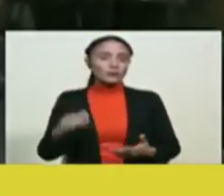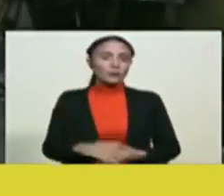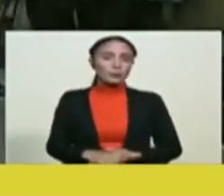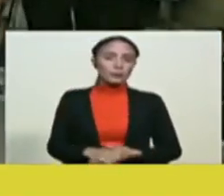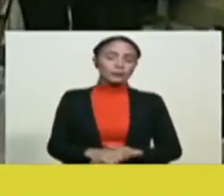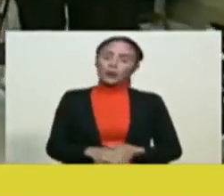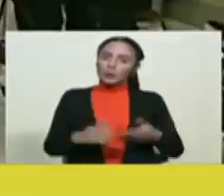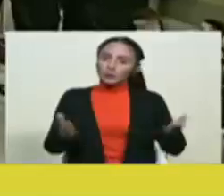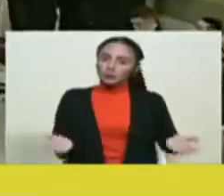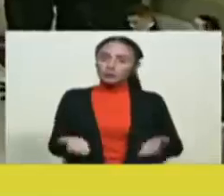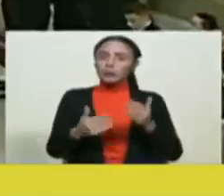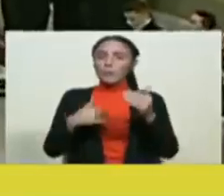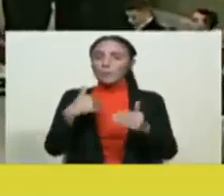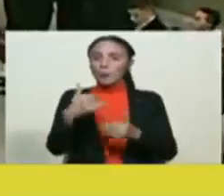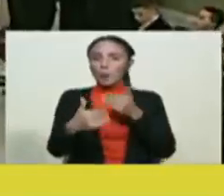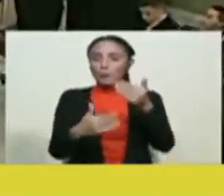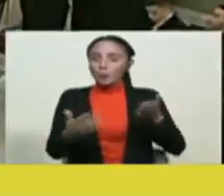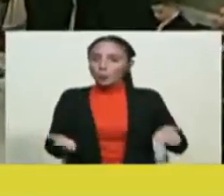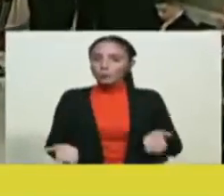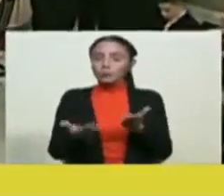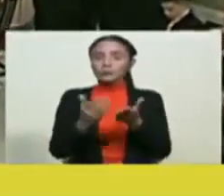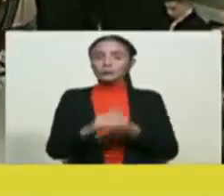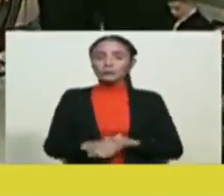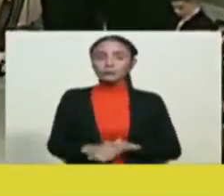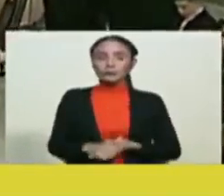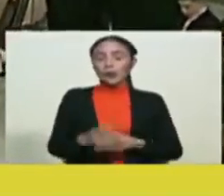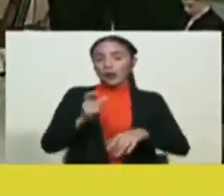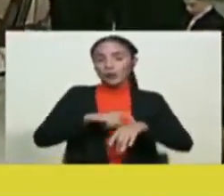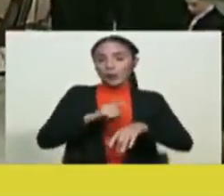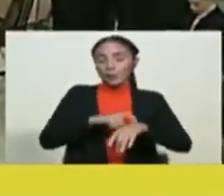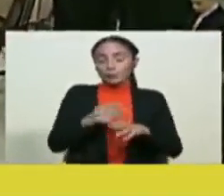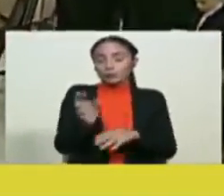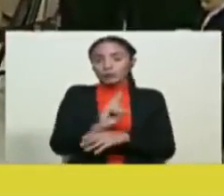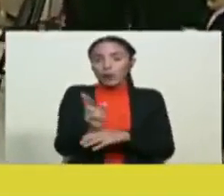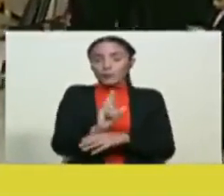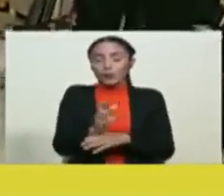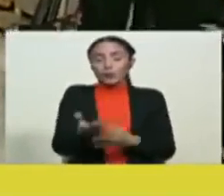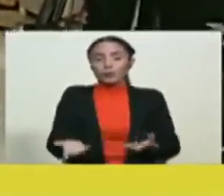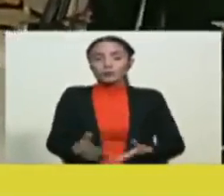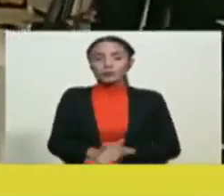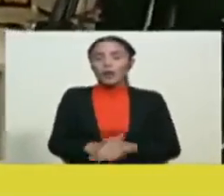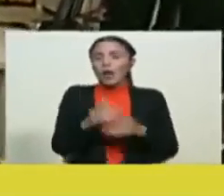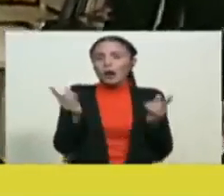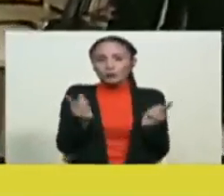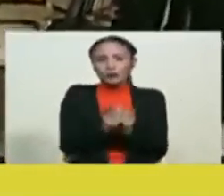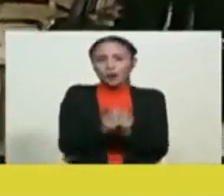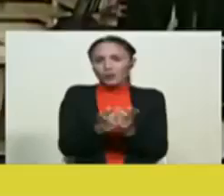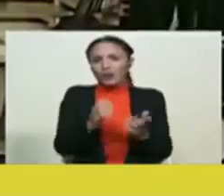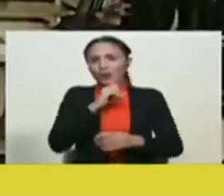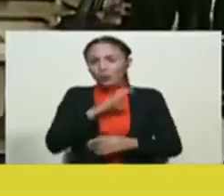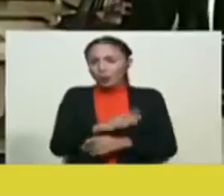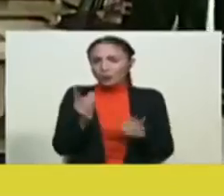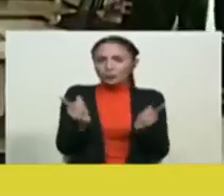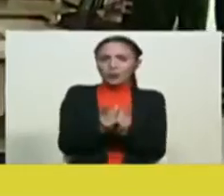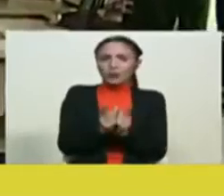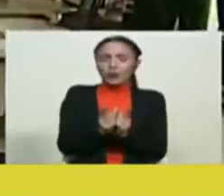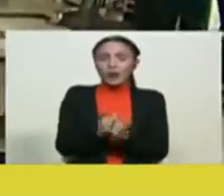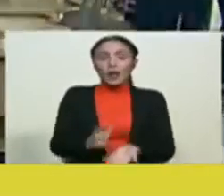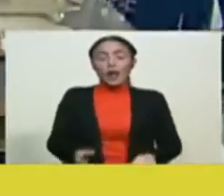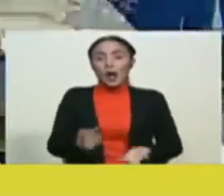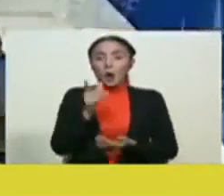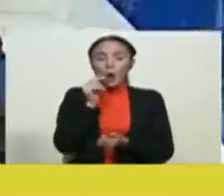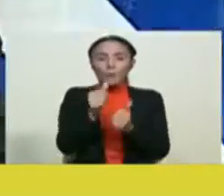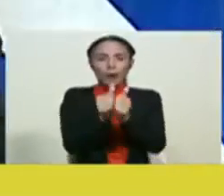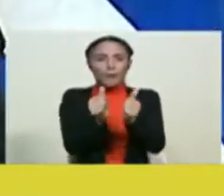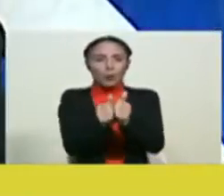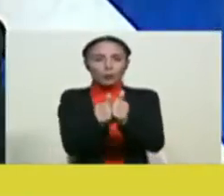supo encarnar lo en el tiempo vital de lucha que le tocó breve tiempo vital al gran apóstol